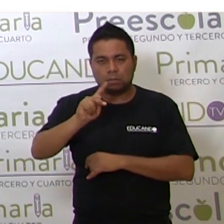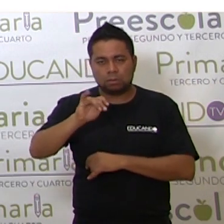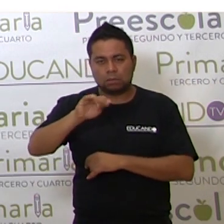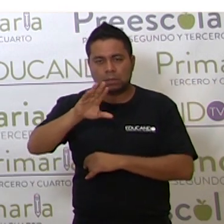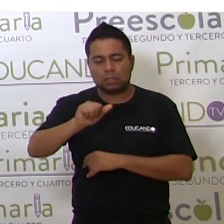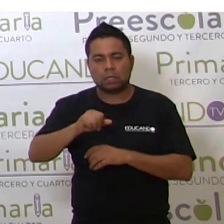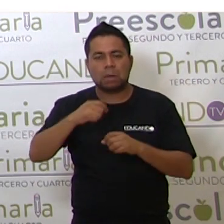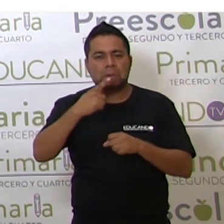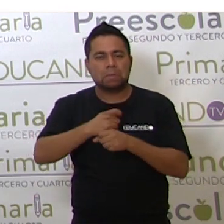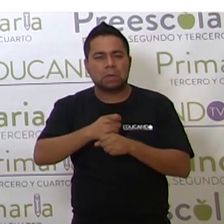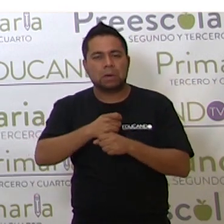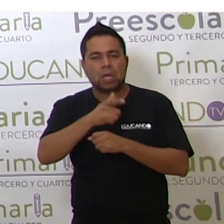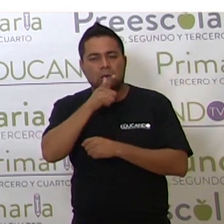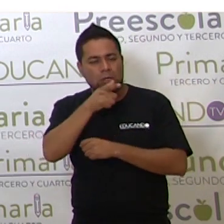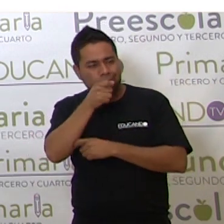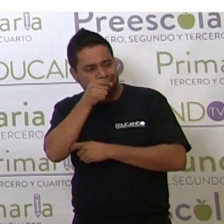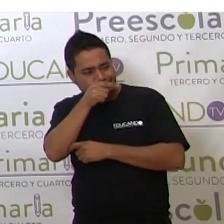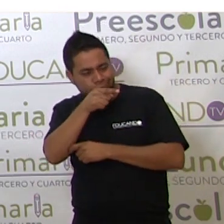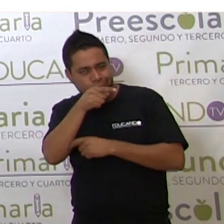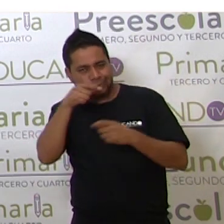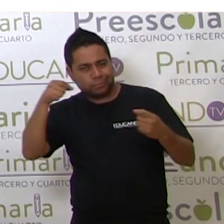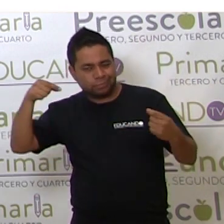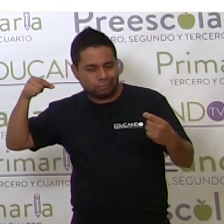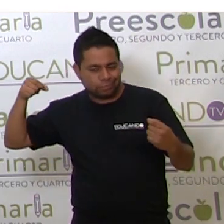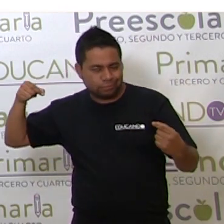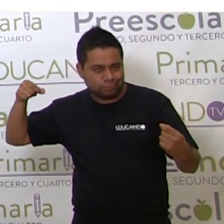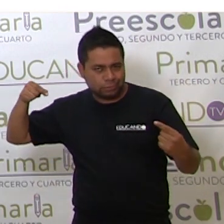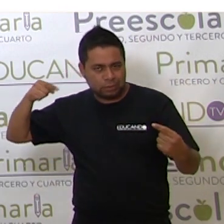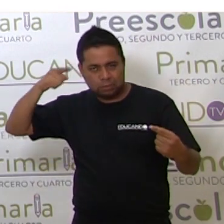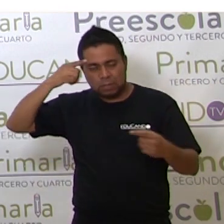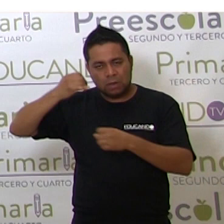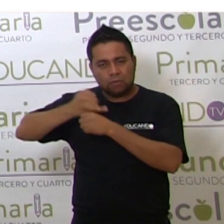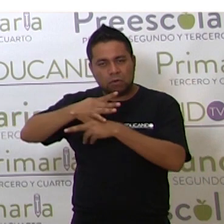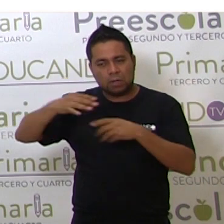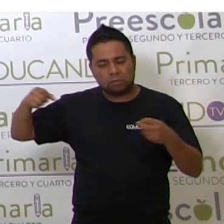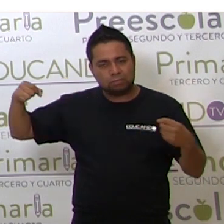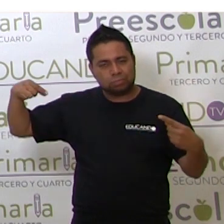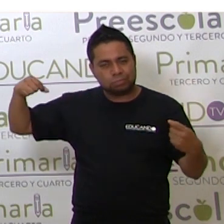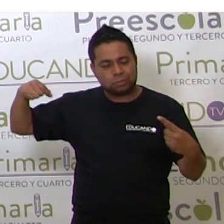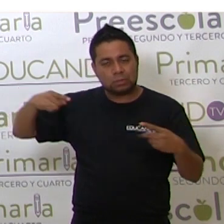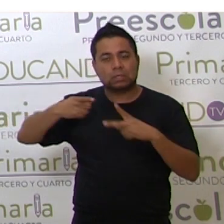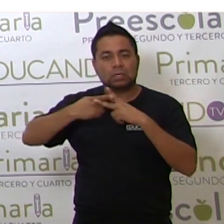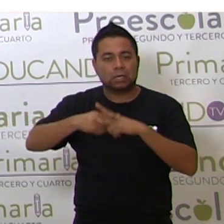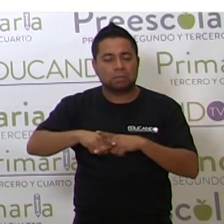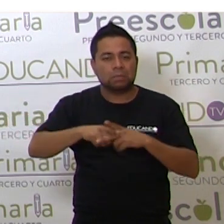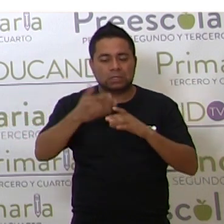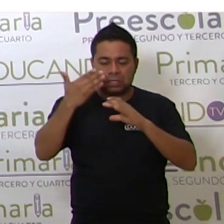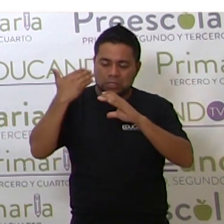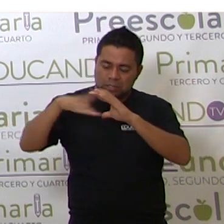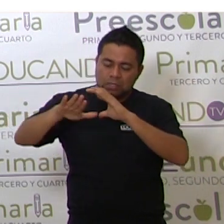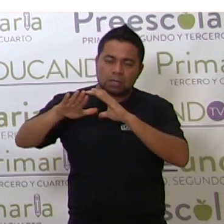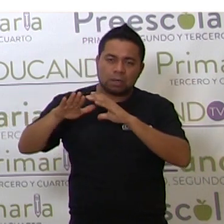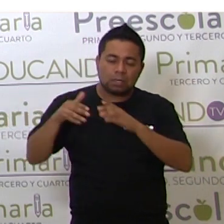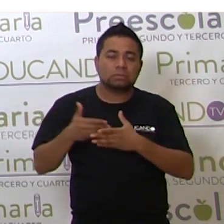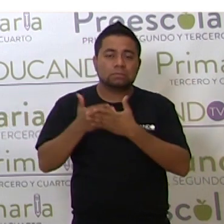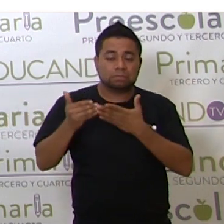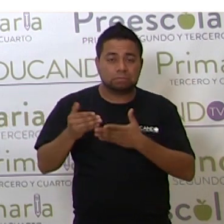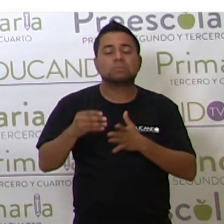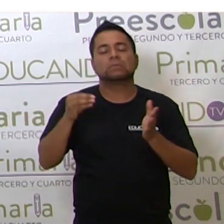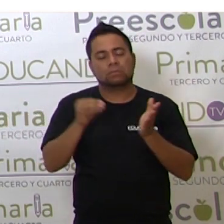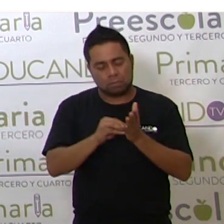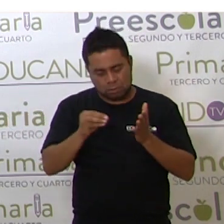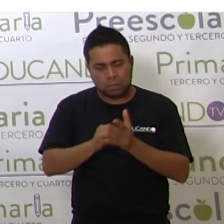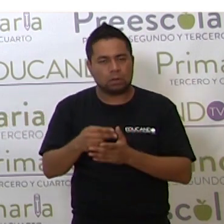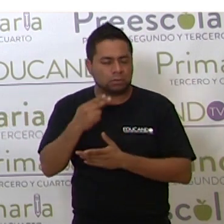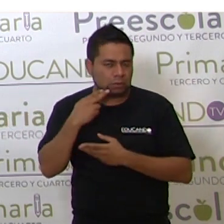primeros láseres para empezar a transmitir la información surge el correo electrónico que actualmente todavía se